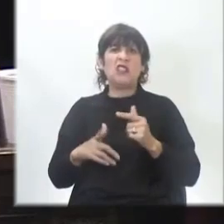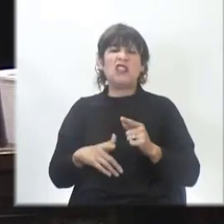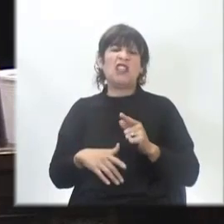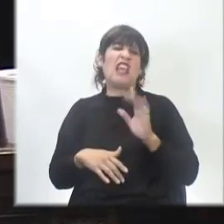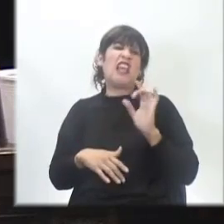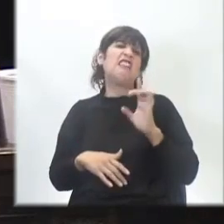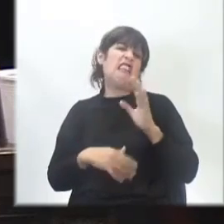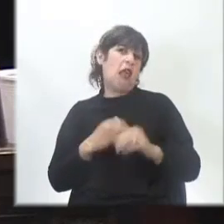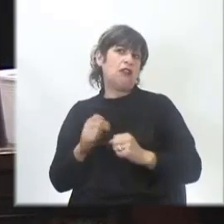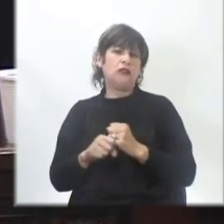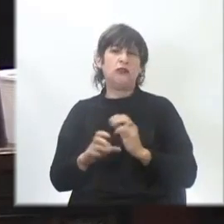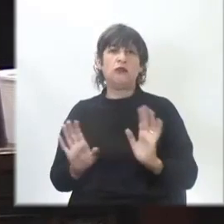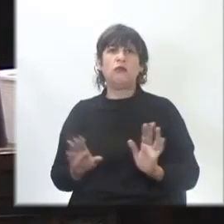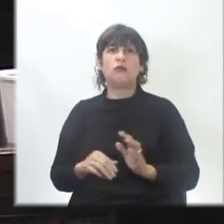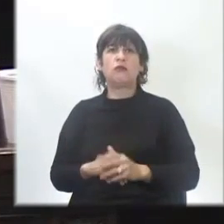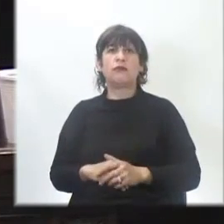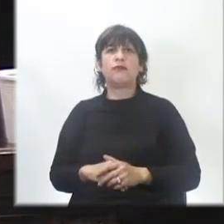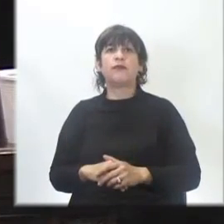años.